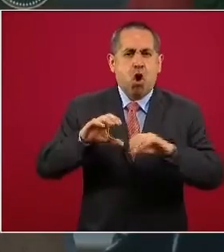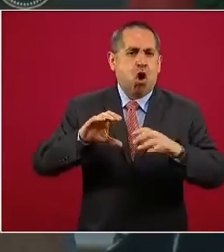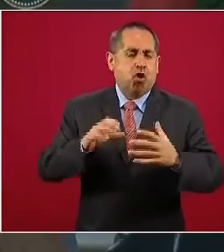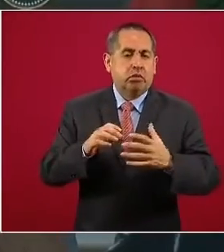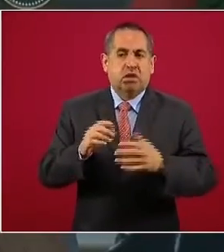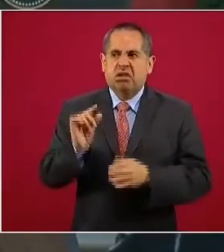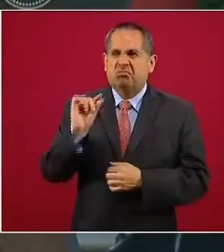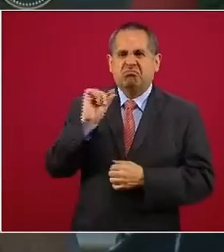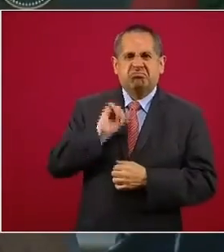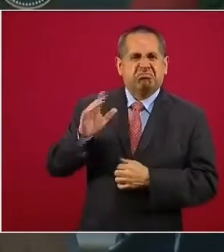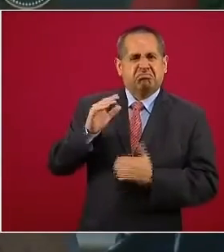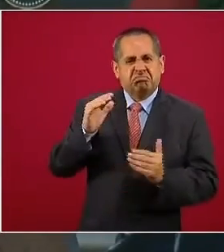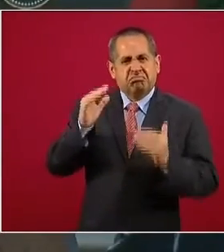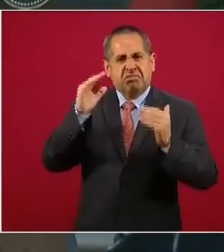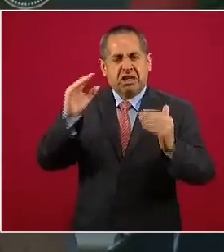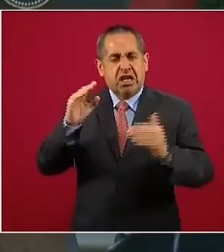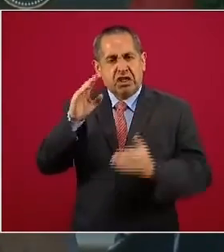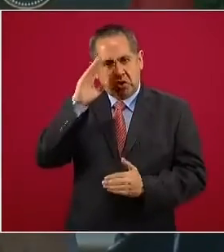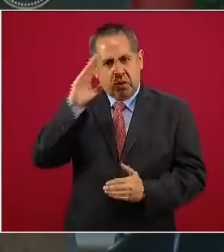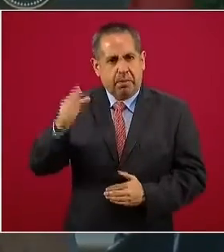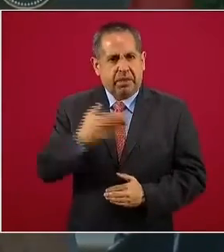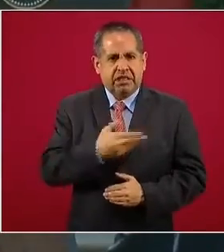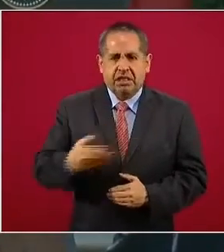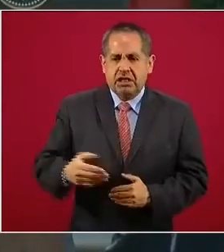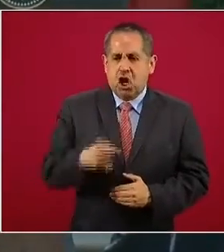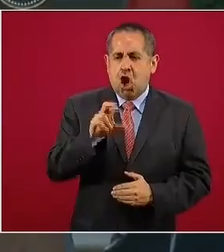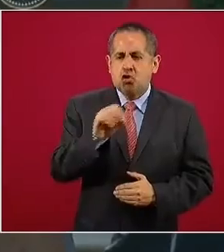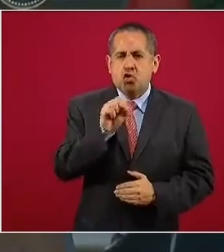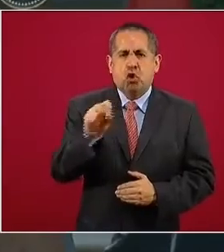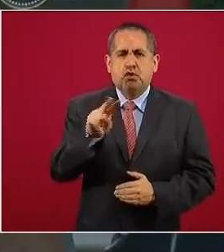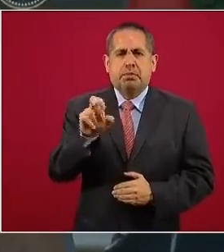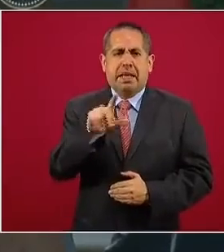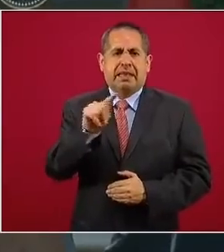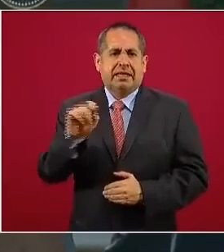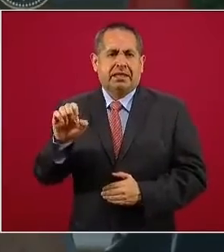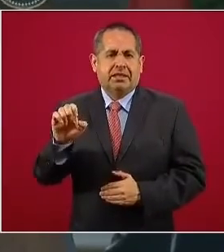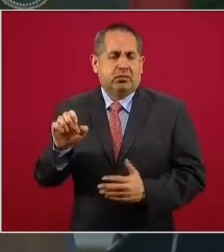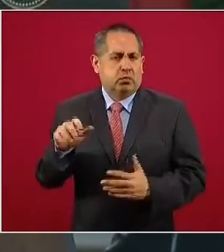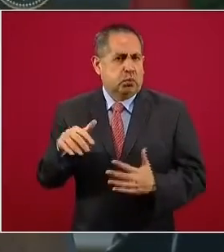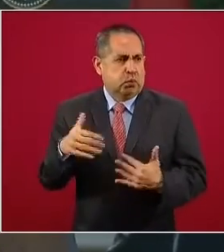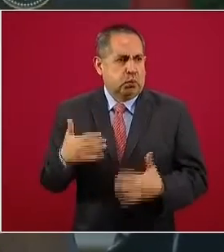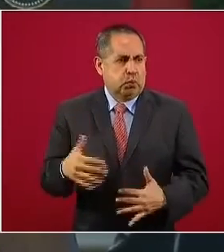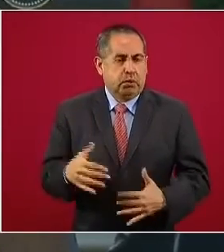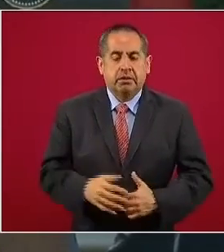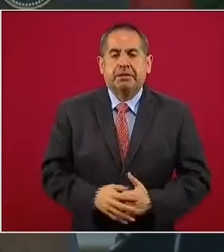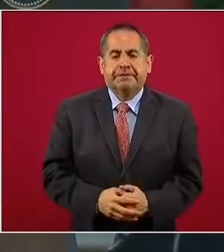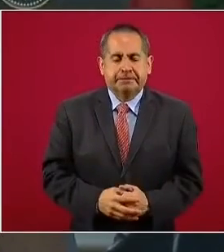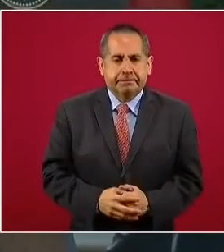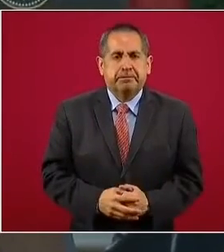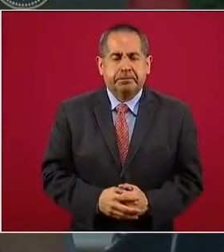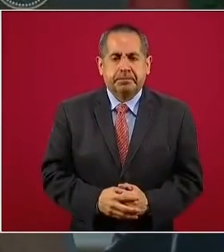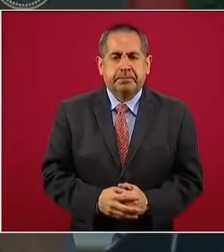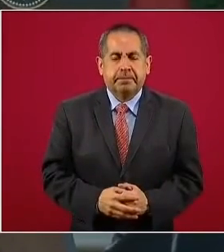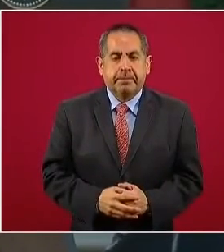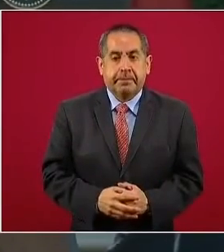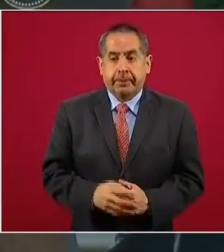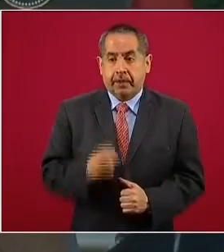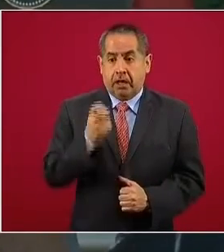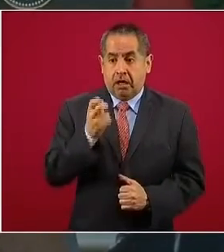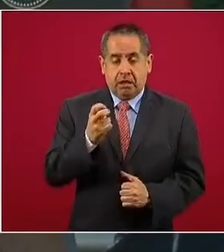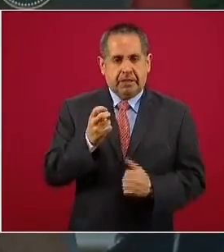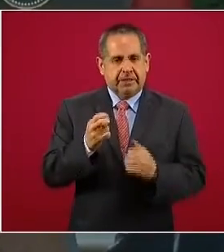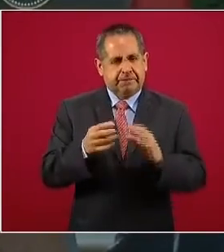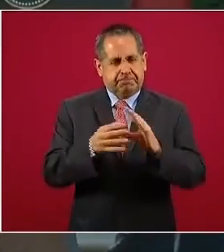el excelentísimo señor presidente Roosevelt. De modo que guardadas todas